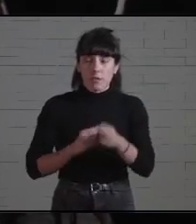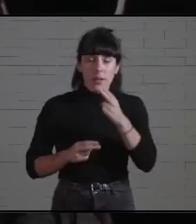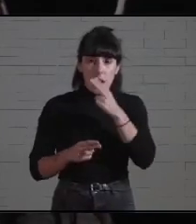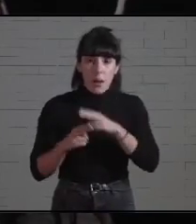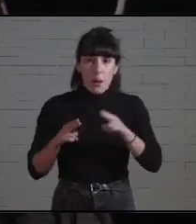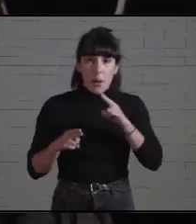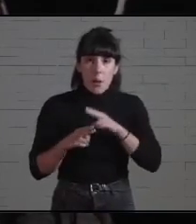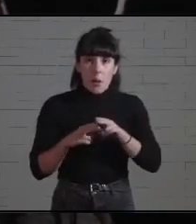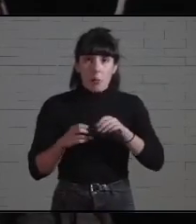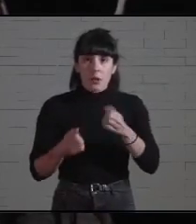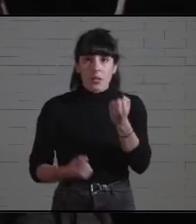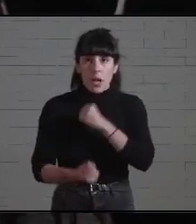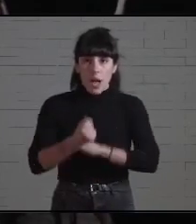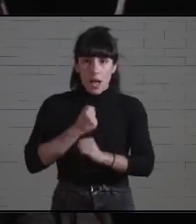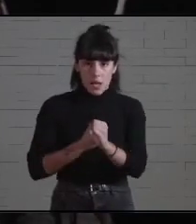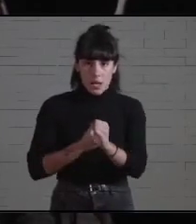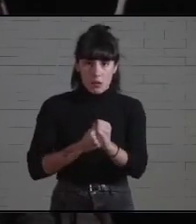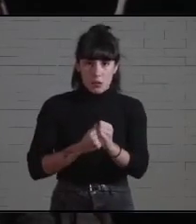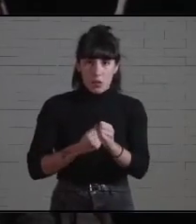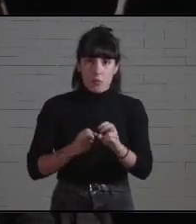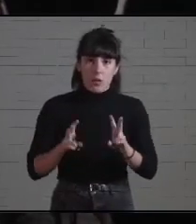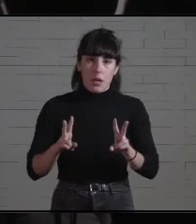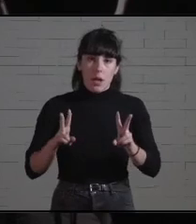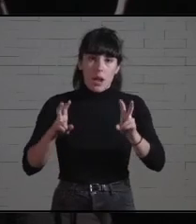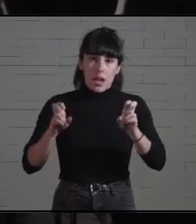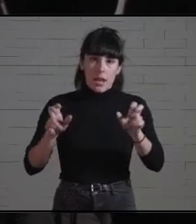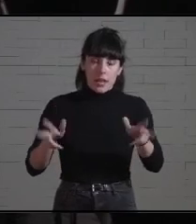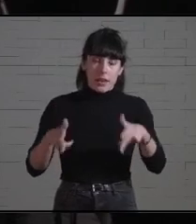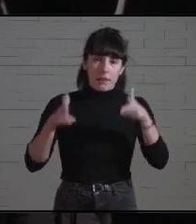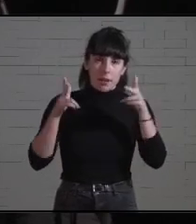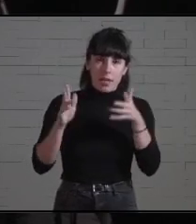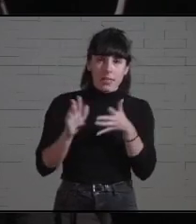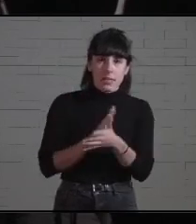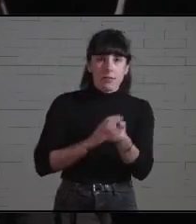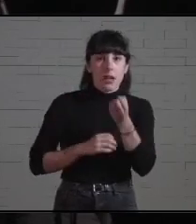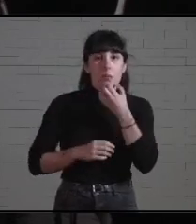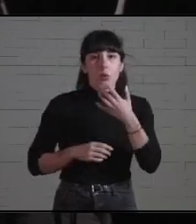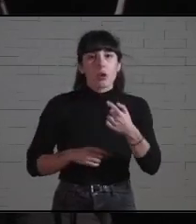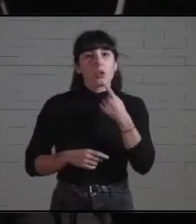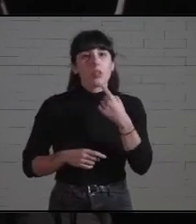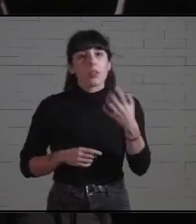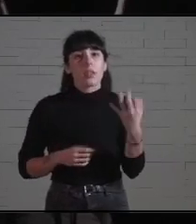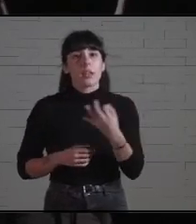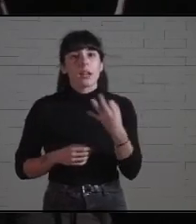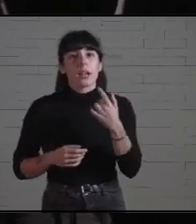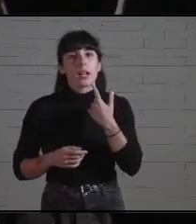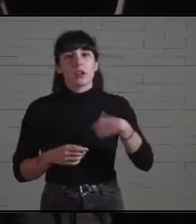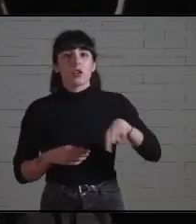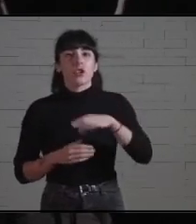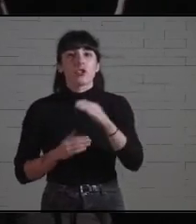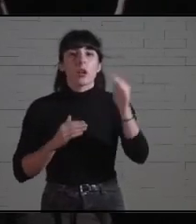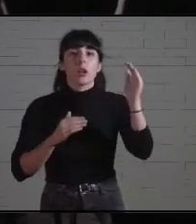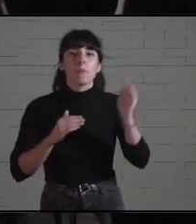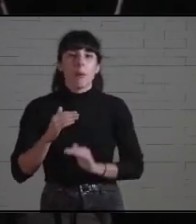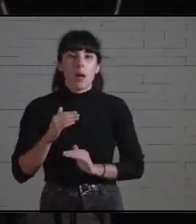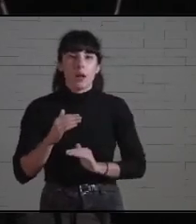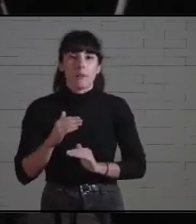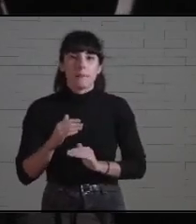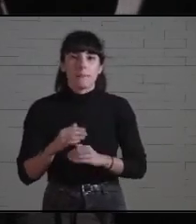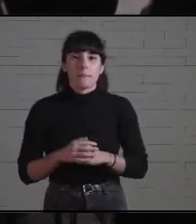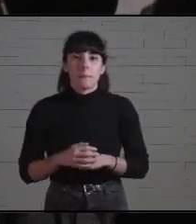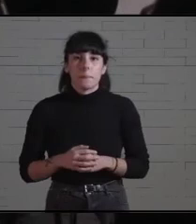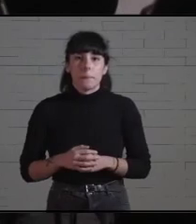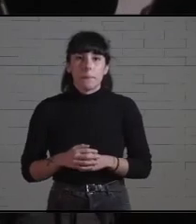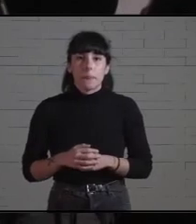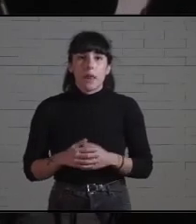económica neoliberal donde lo bueno era decir que vamos a bajar los ingresos de todos los partidos, de